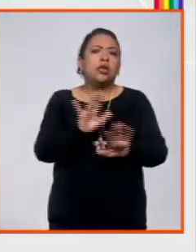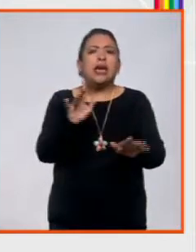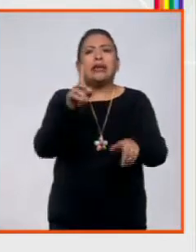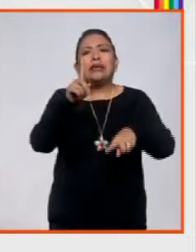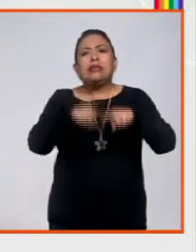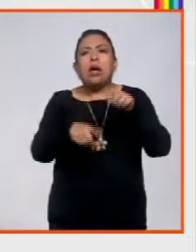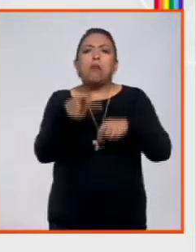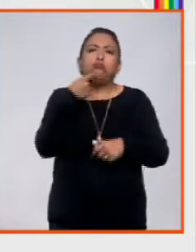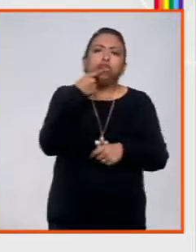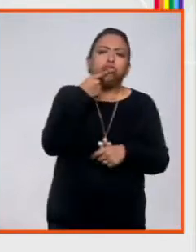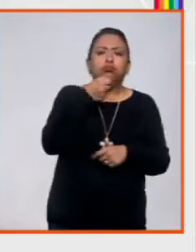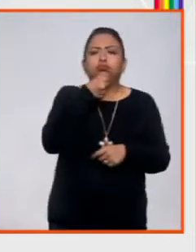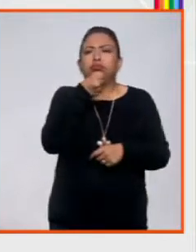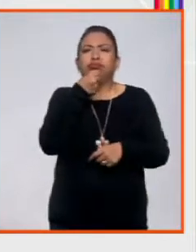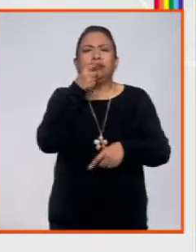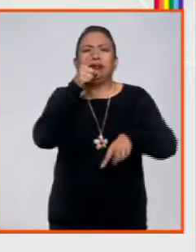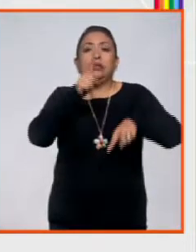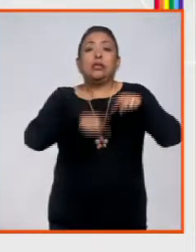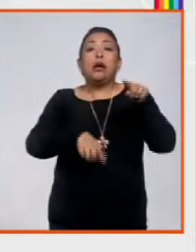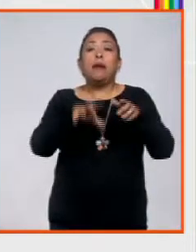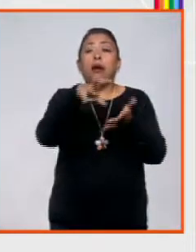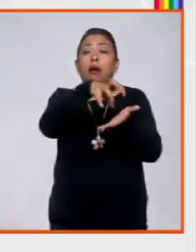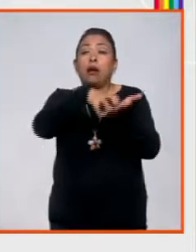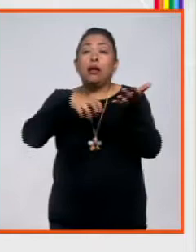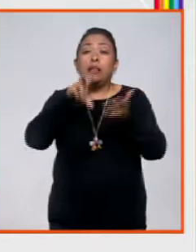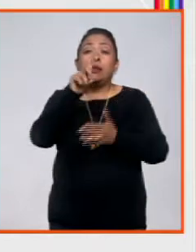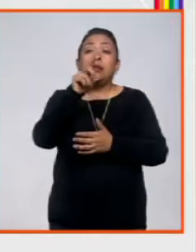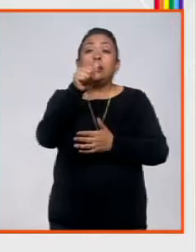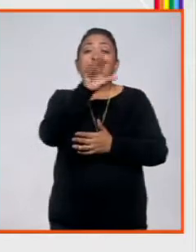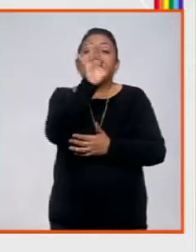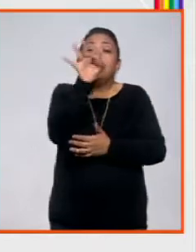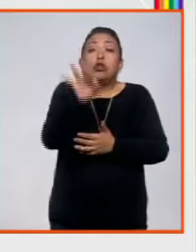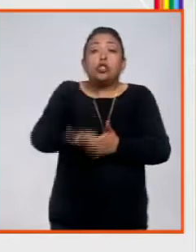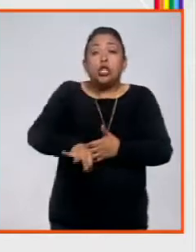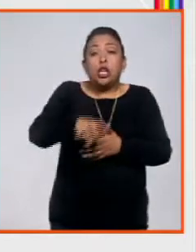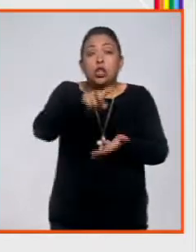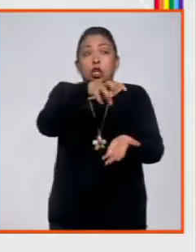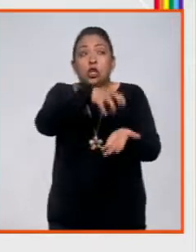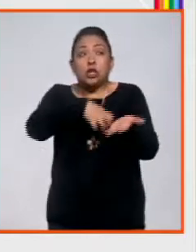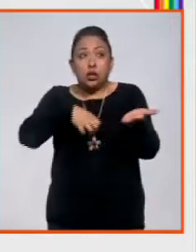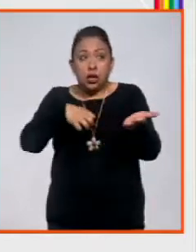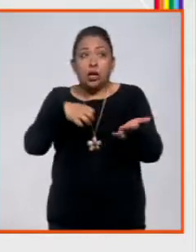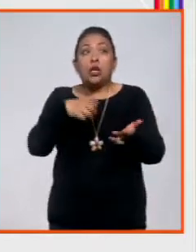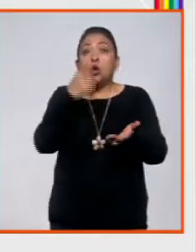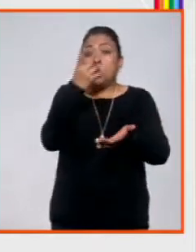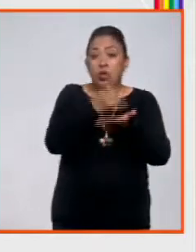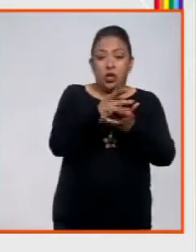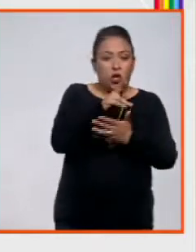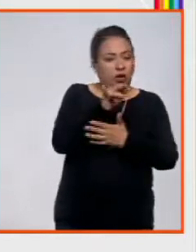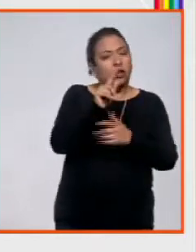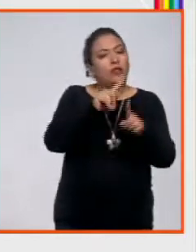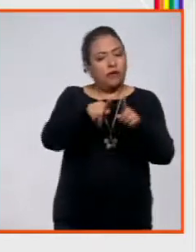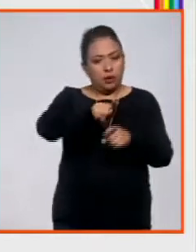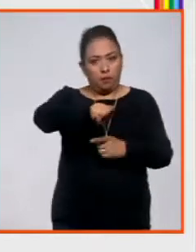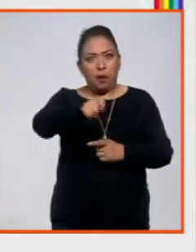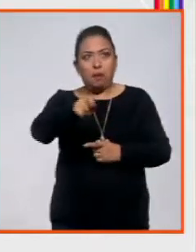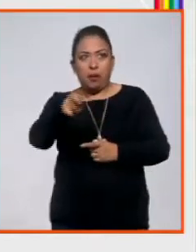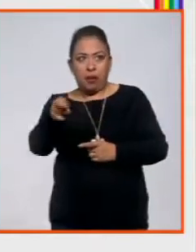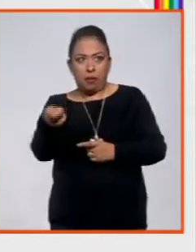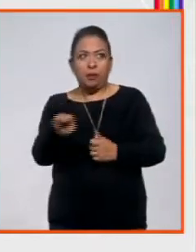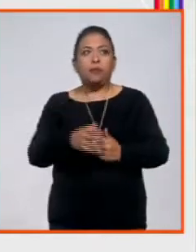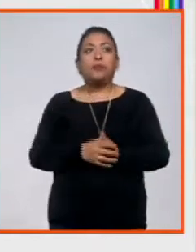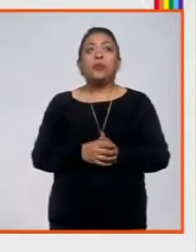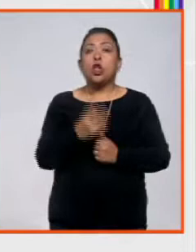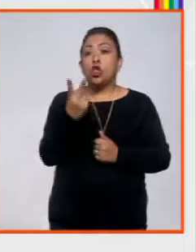programas hablados si va a ser un recorte del 36 por ciento y no solamente actor sino en otras estaciones de dos y los